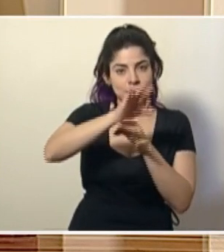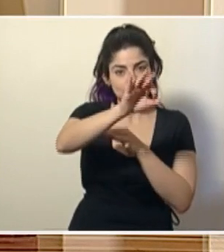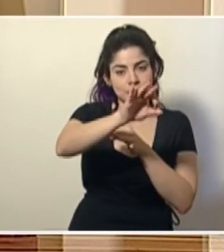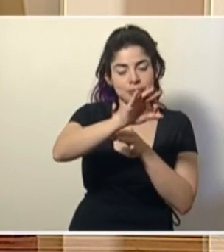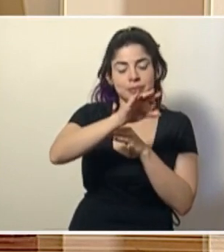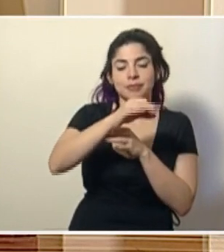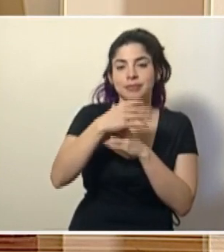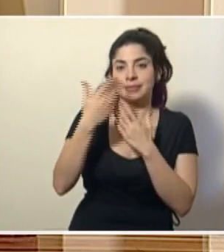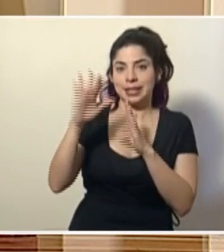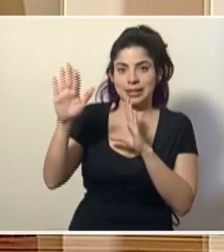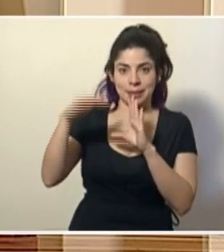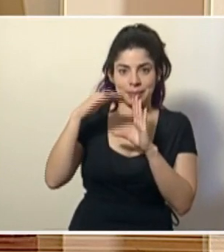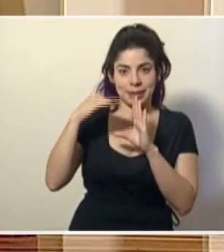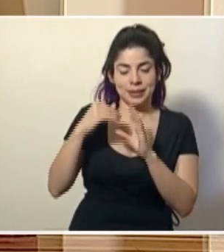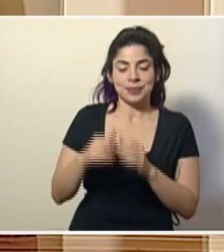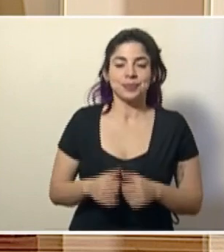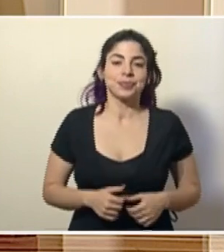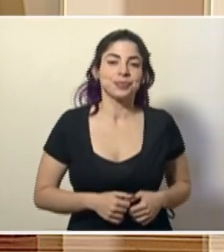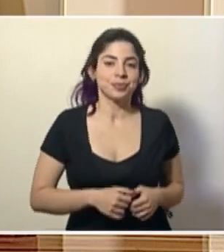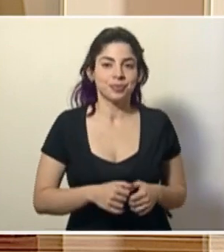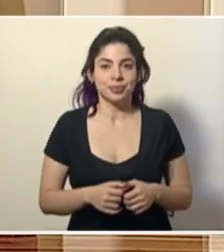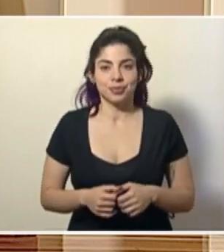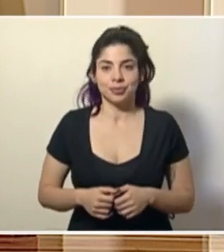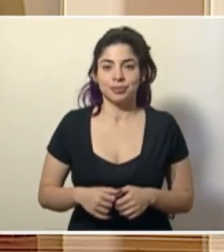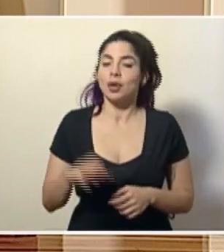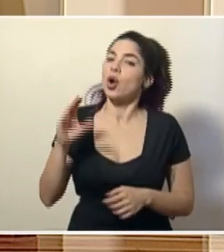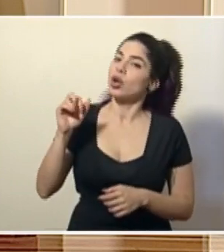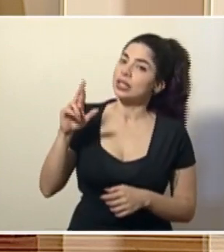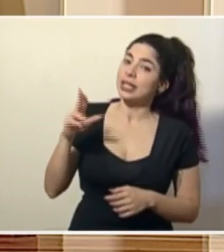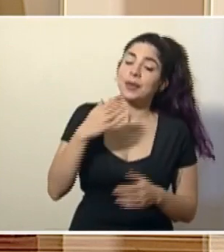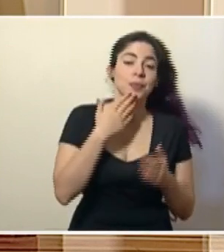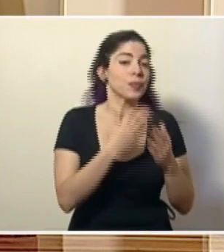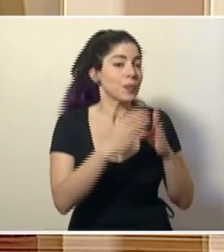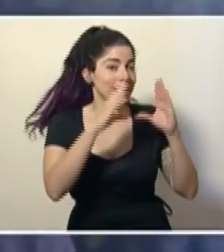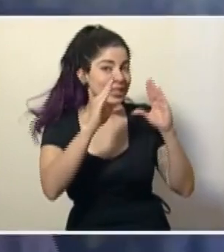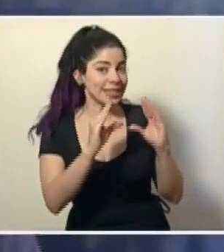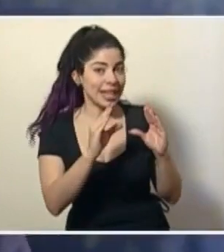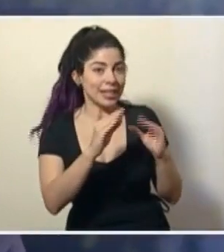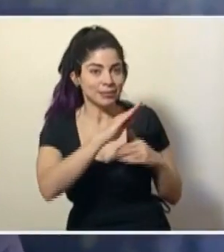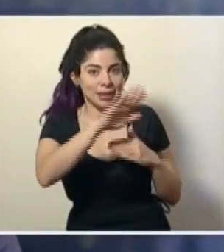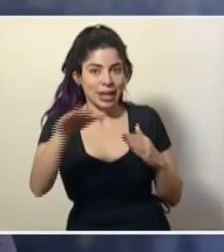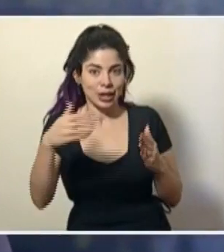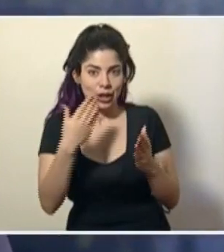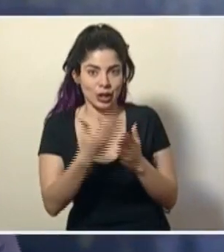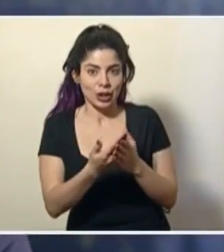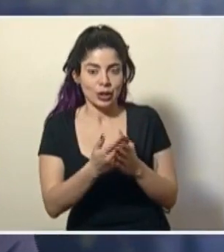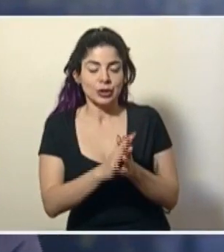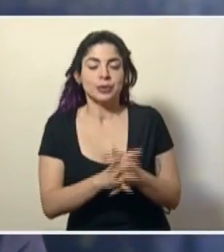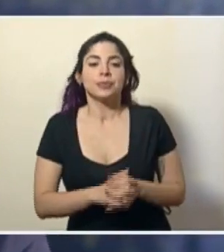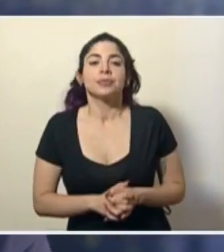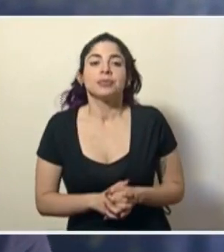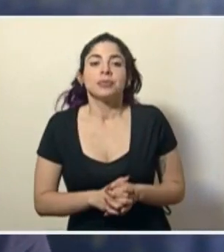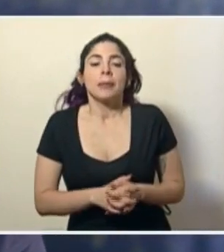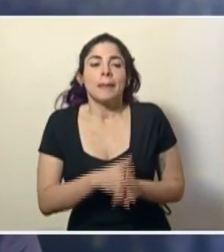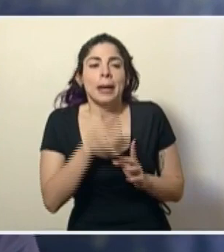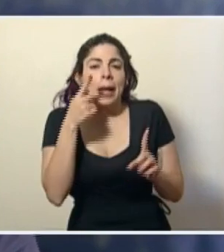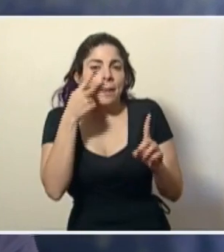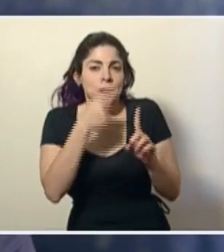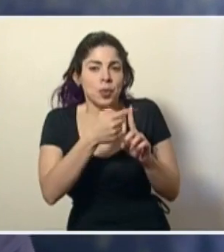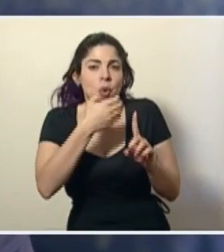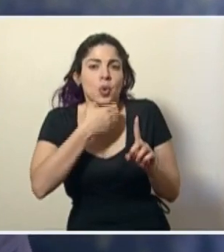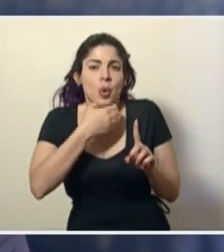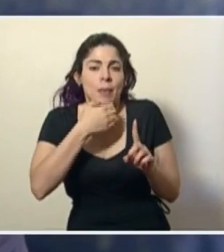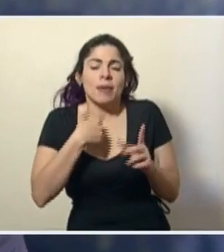ya nos la hicieron llegar. Oscar. Muy buenas tardes a todos. Para don